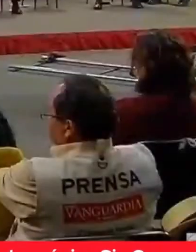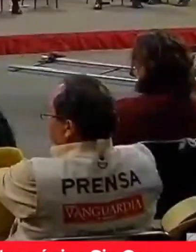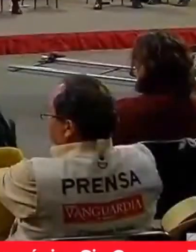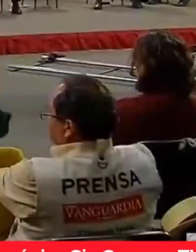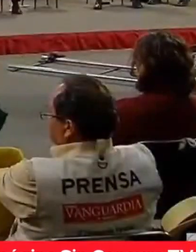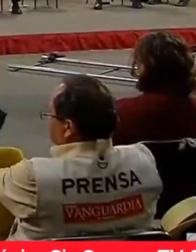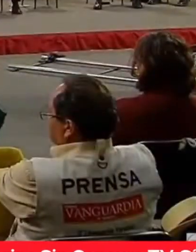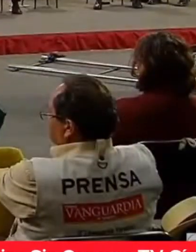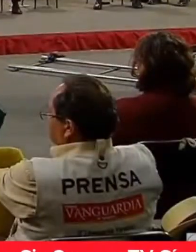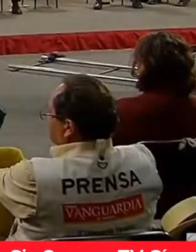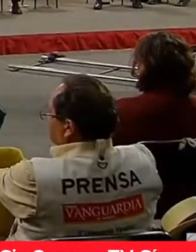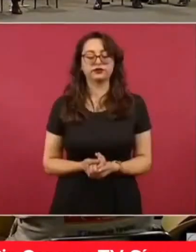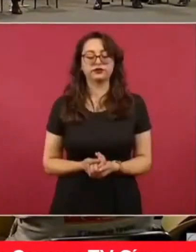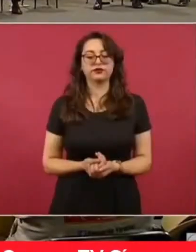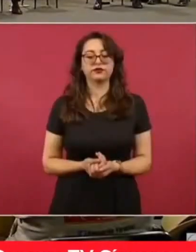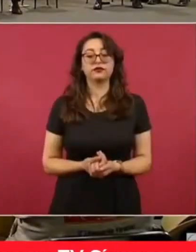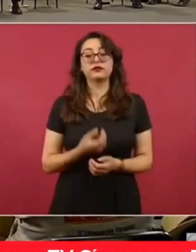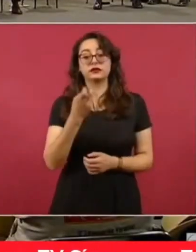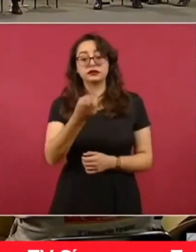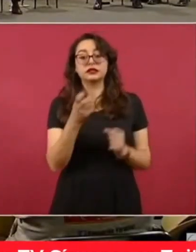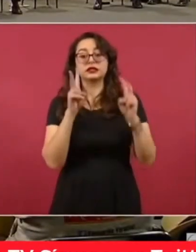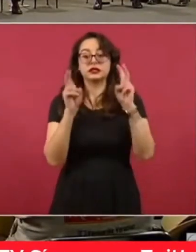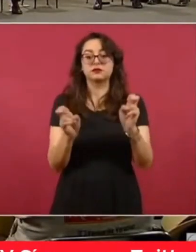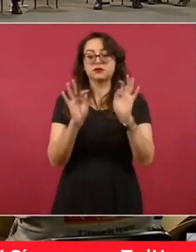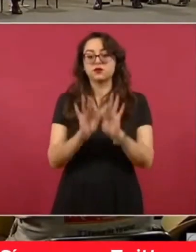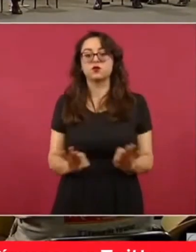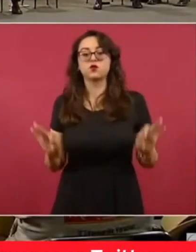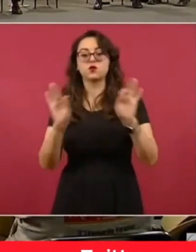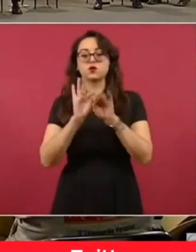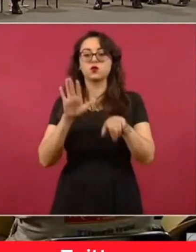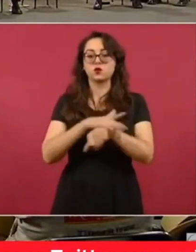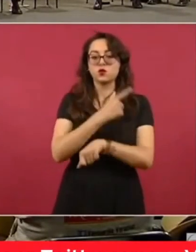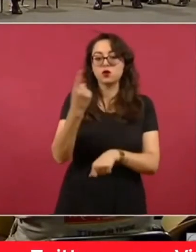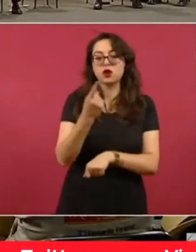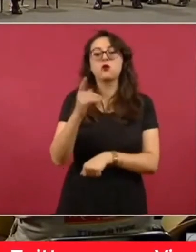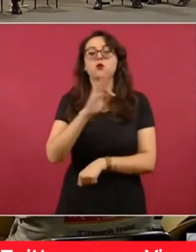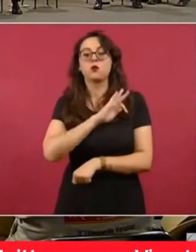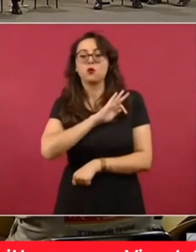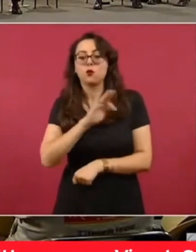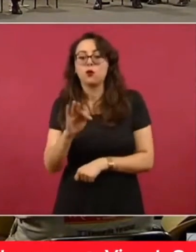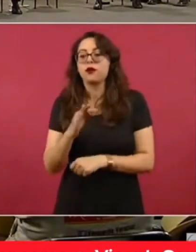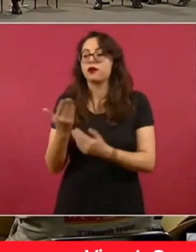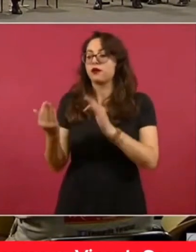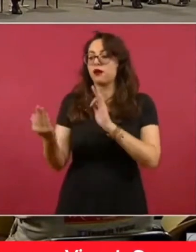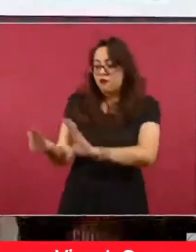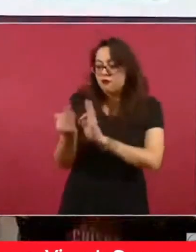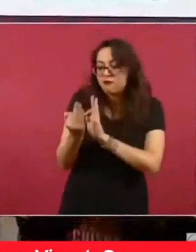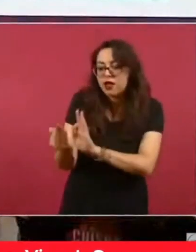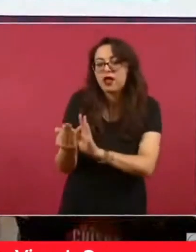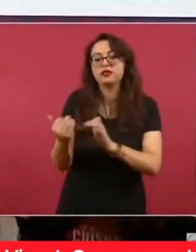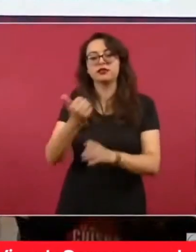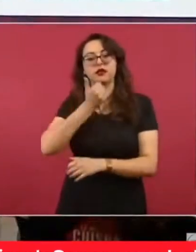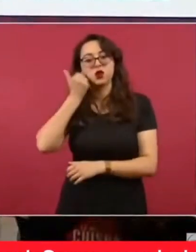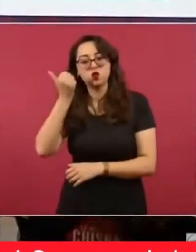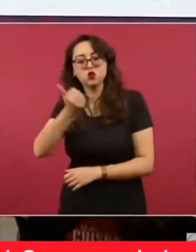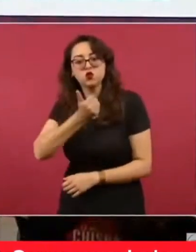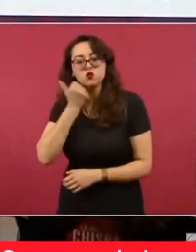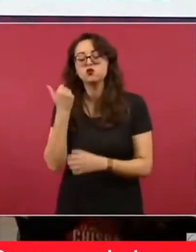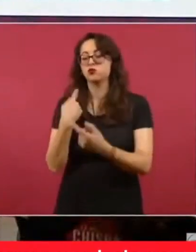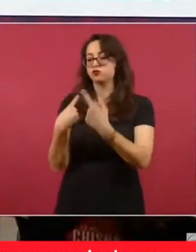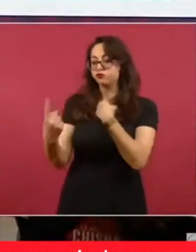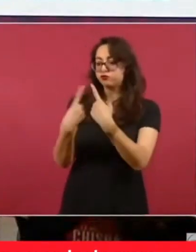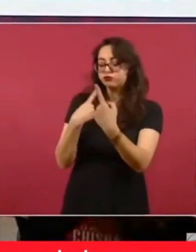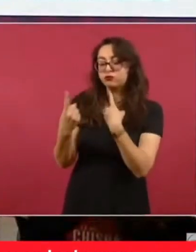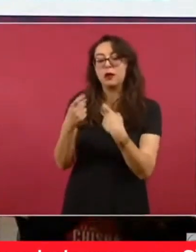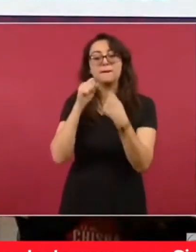hacer de tú a tú, los maestros, las maestras con los alumnos y mediante el juego. Lo estuvimos practicando, estuvimos viendo